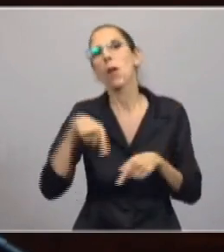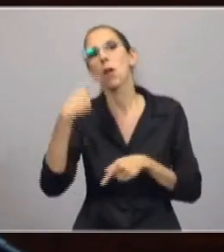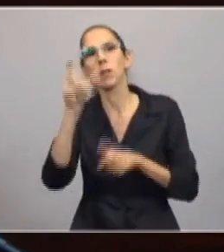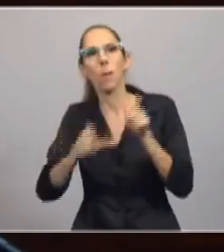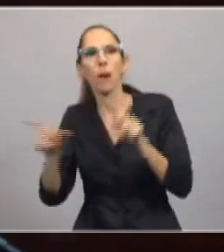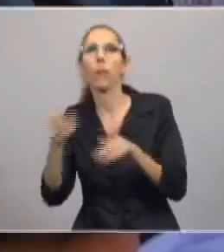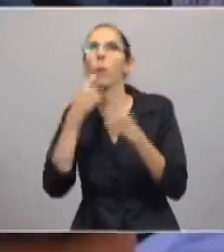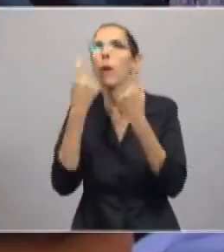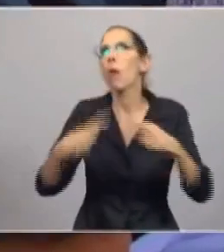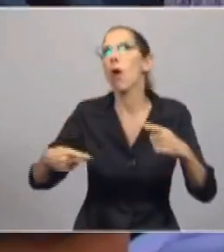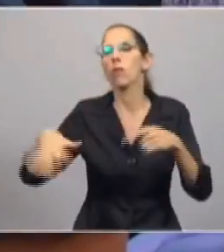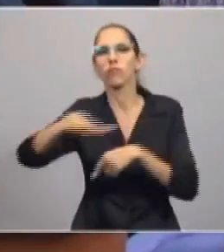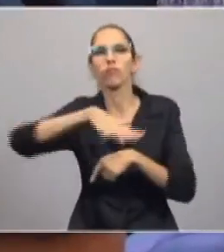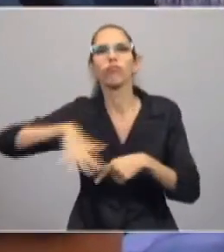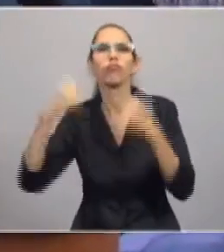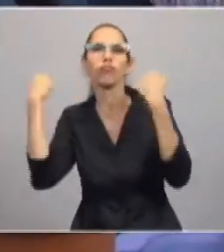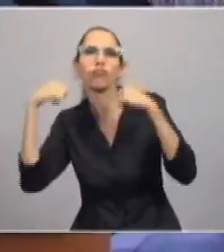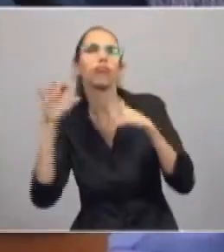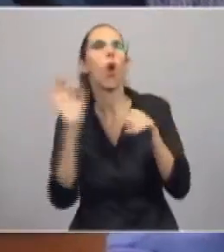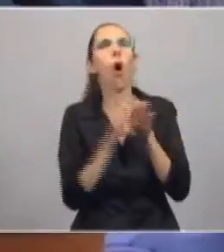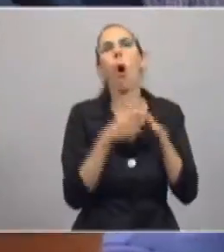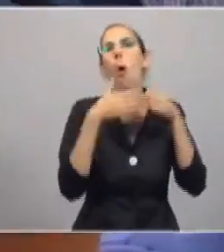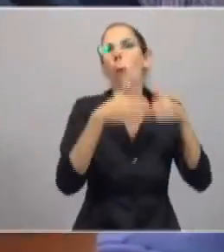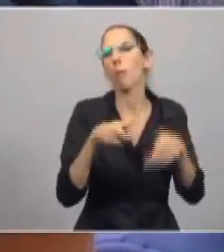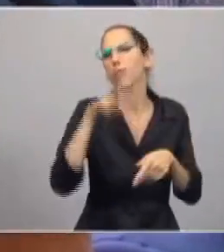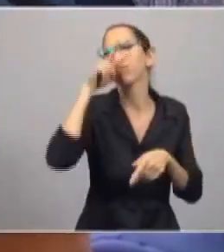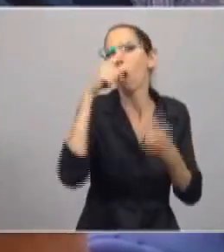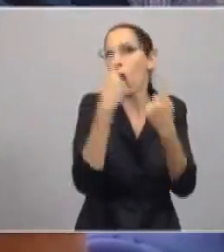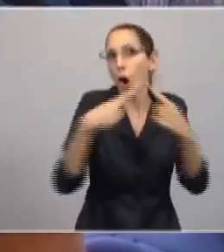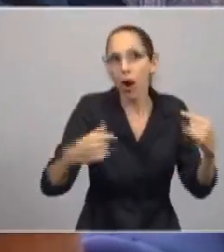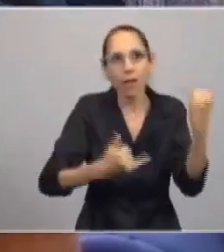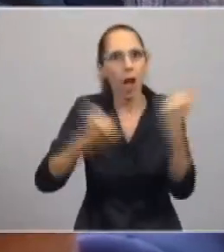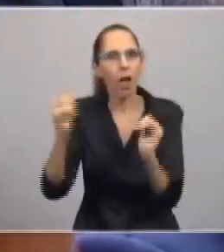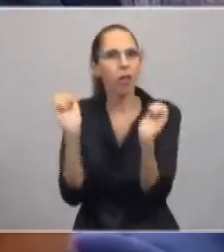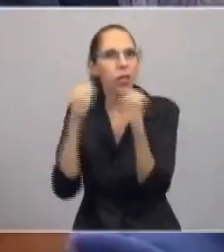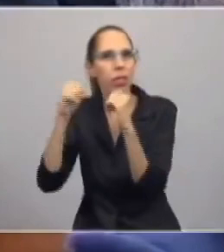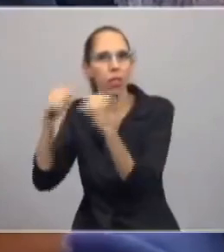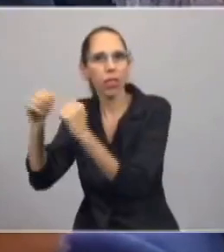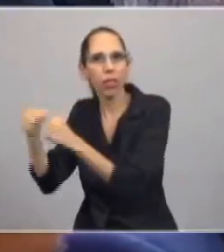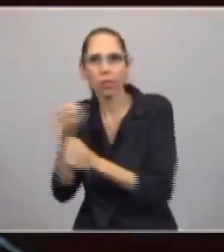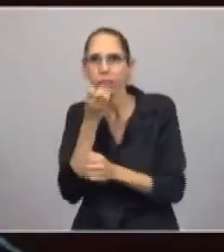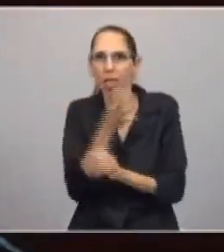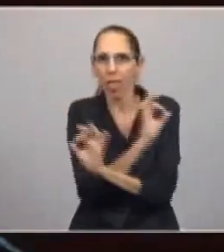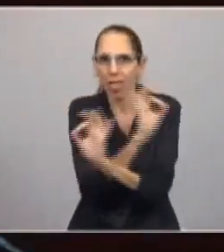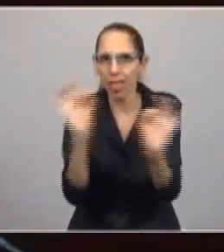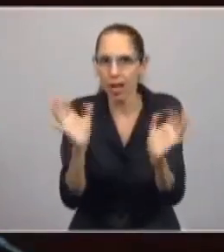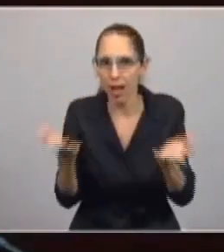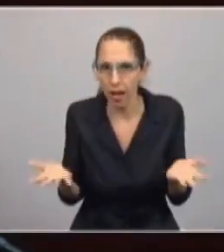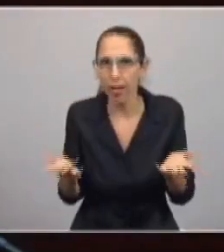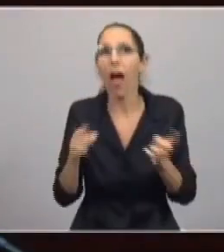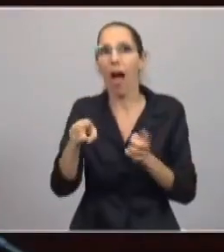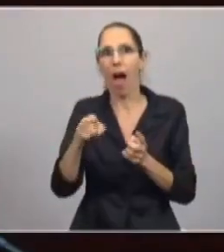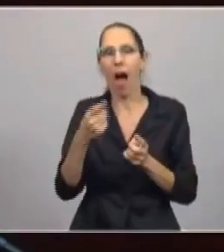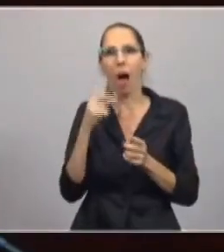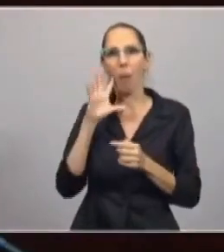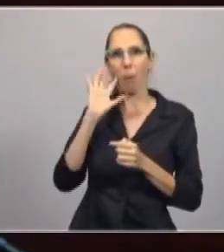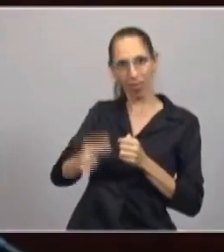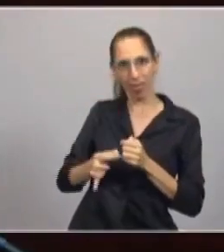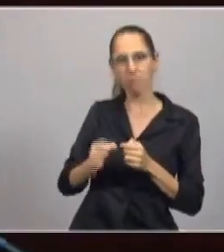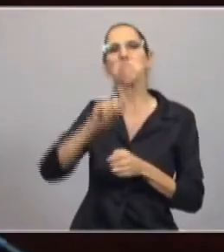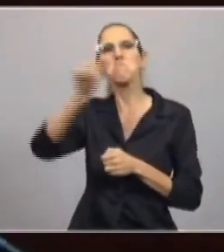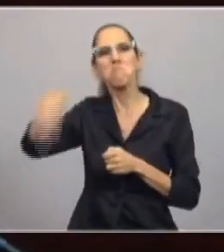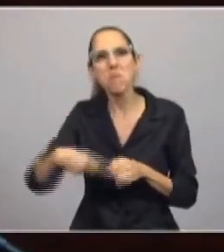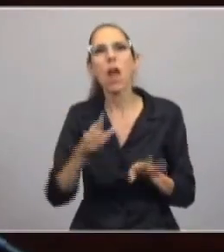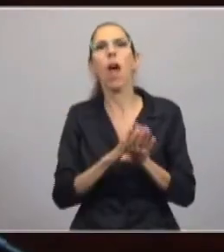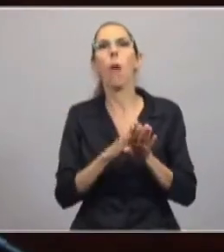embarcaciones deportivas y de lujo, lo cual nos permitió que se den de alta más de 1.500